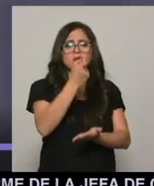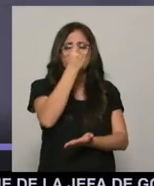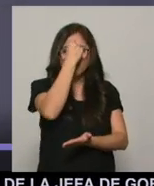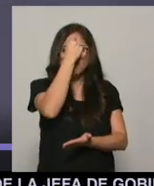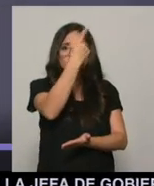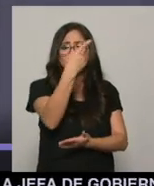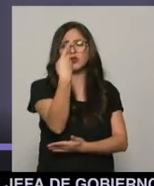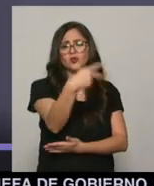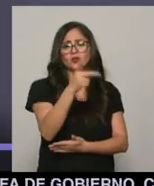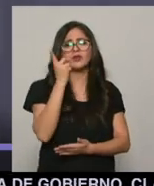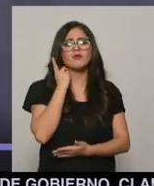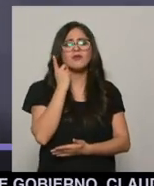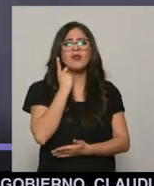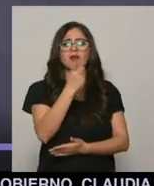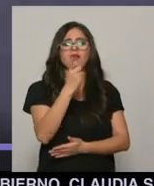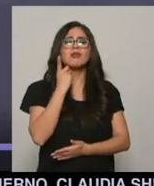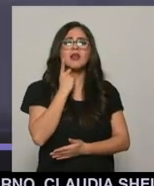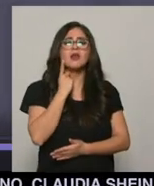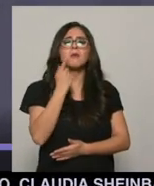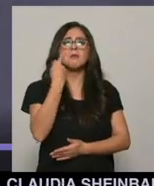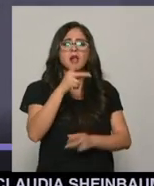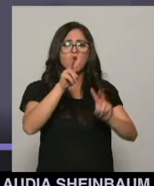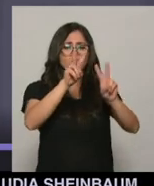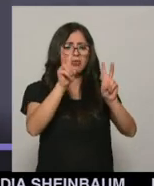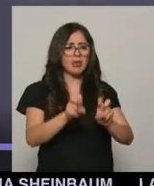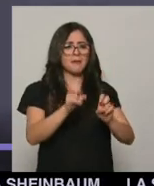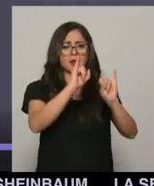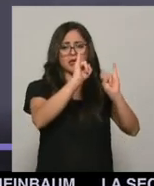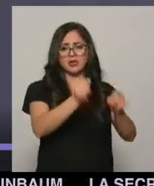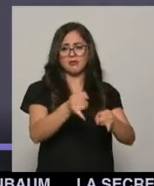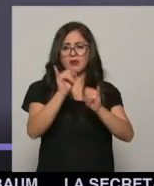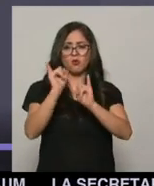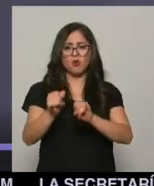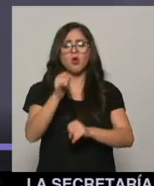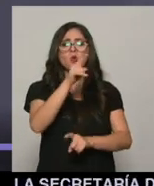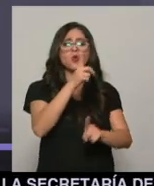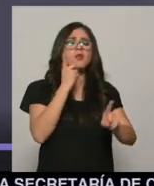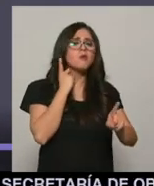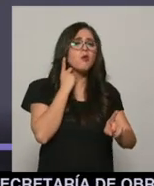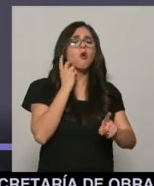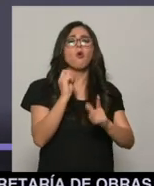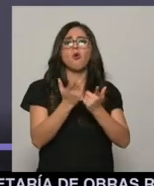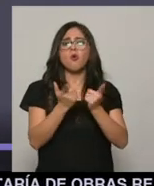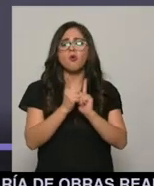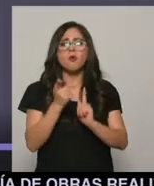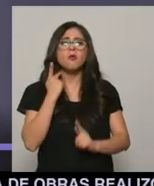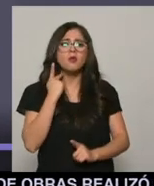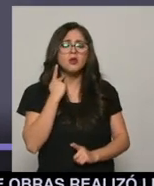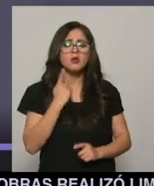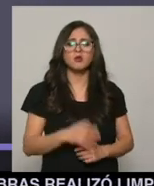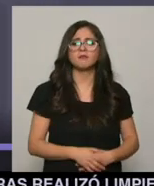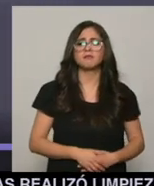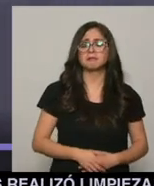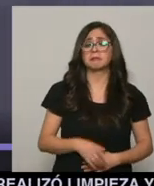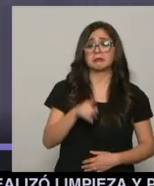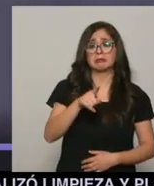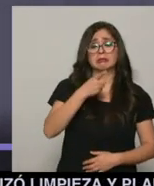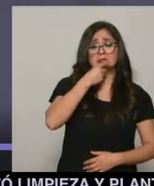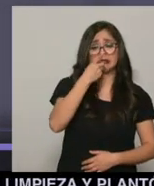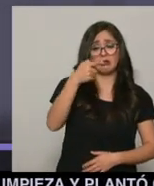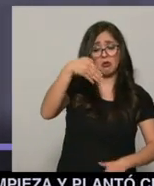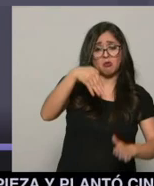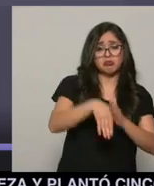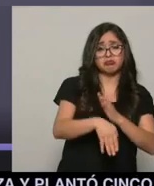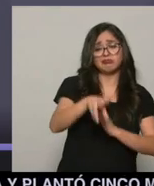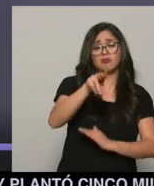y el diputado tiene su derecho, pero es un tema individual. Es un tema de un diputado, no de un grupo, ni un partido. Y por eso dice que están derrotados. No, mejor hay